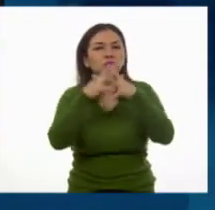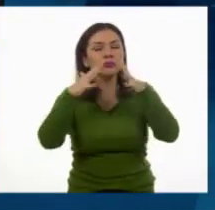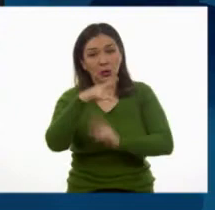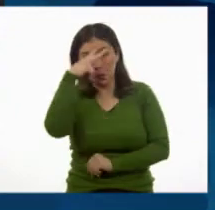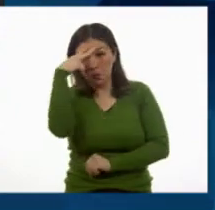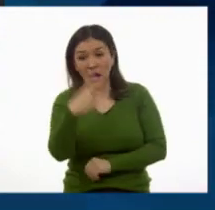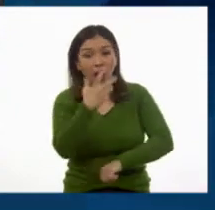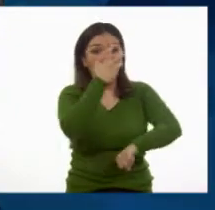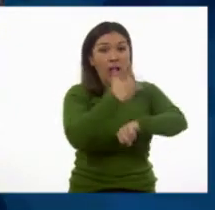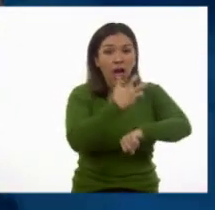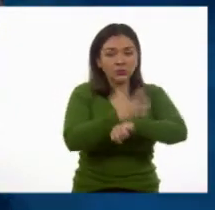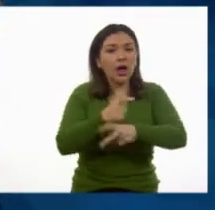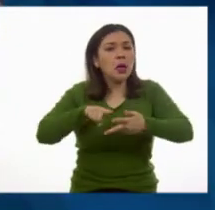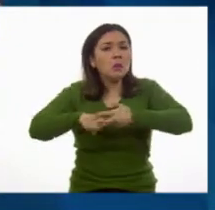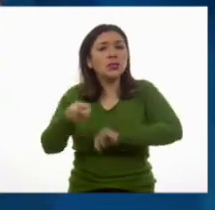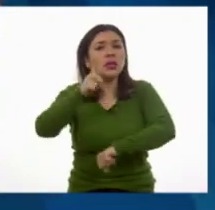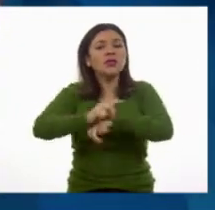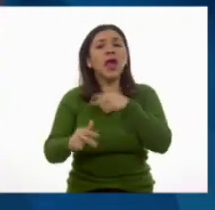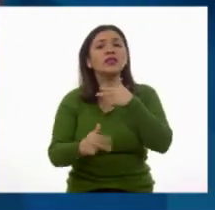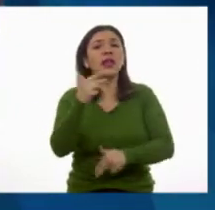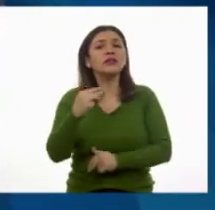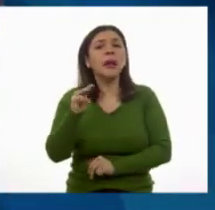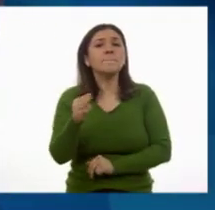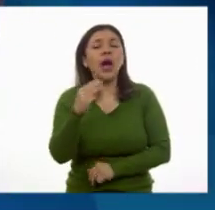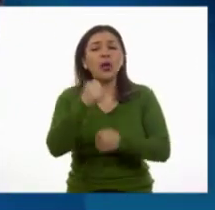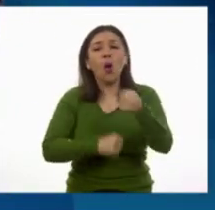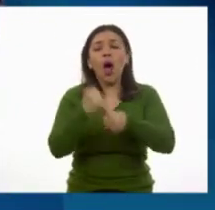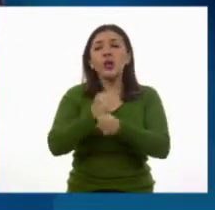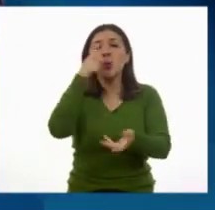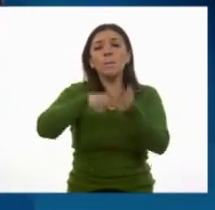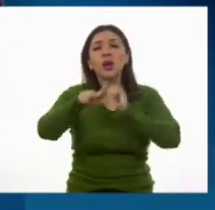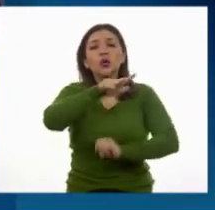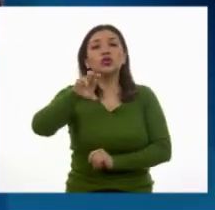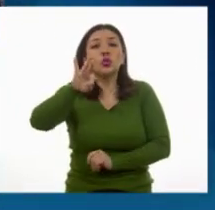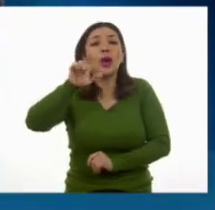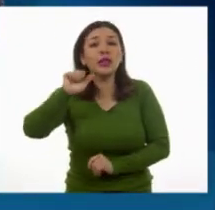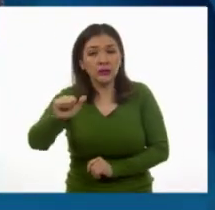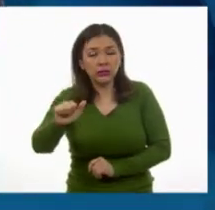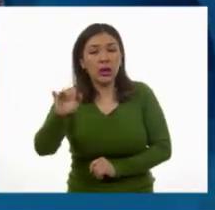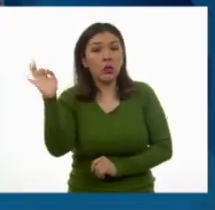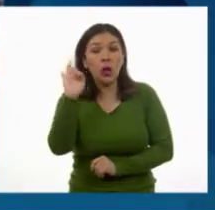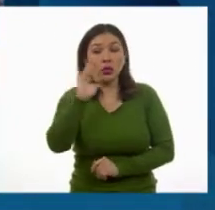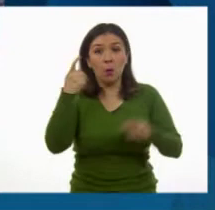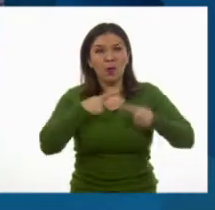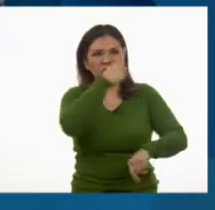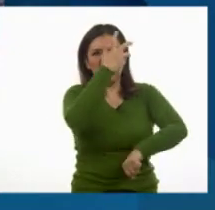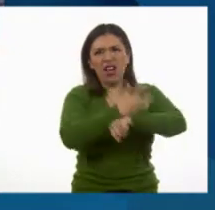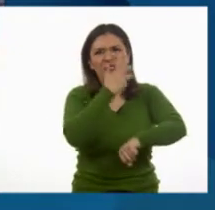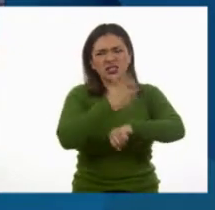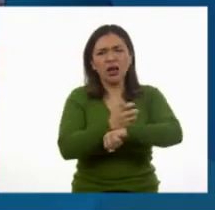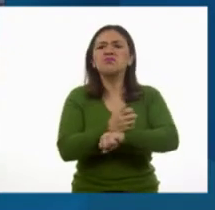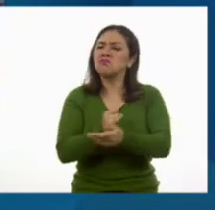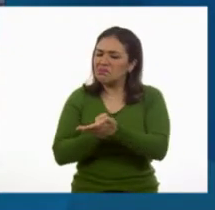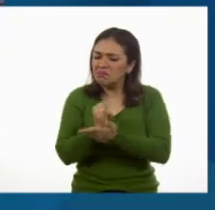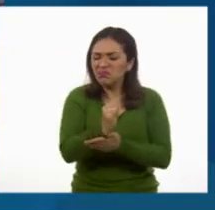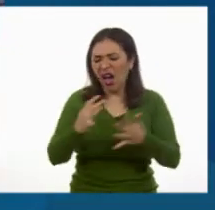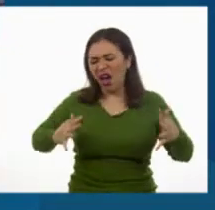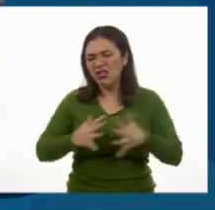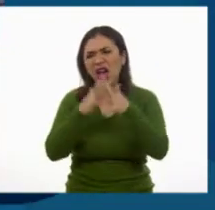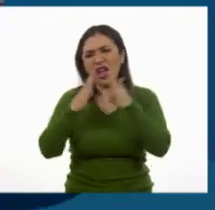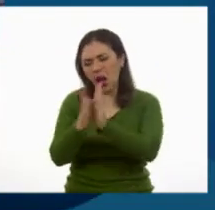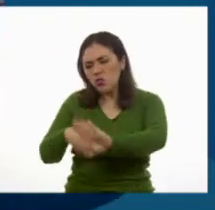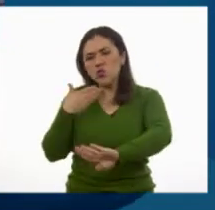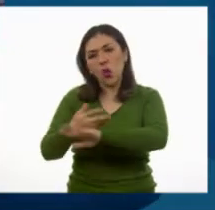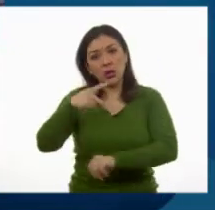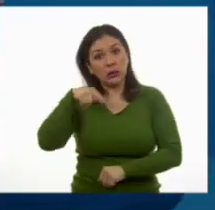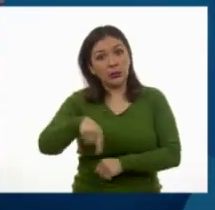y Estados Unidos comenzó el 13 de mayo de 1846, cuando los norteamericanos le declararon la guerra a nuestro